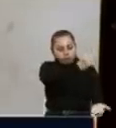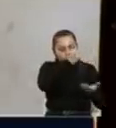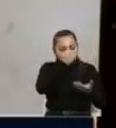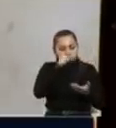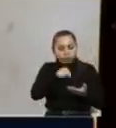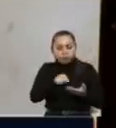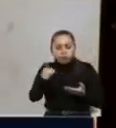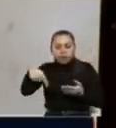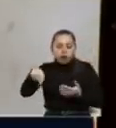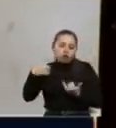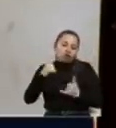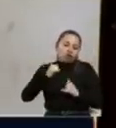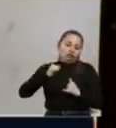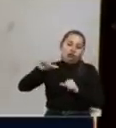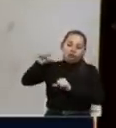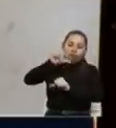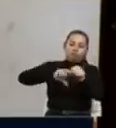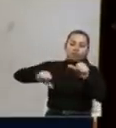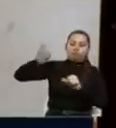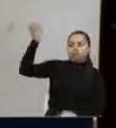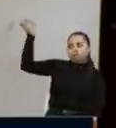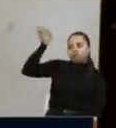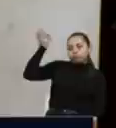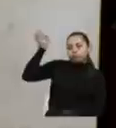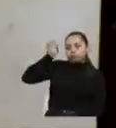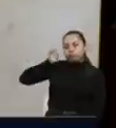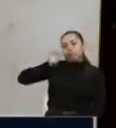de retiro, para pensiones,